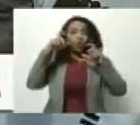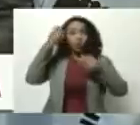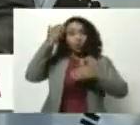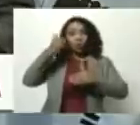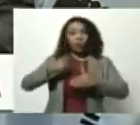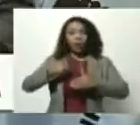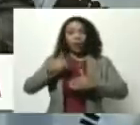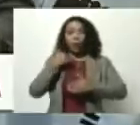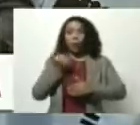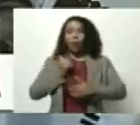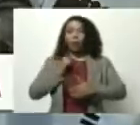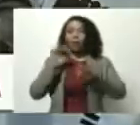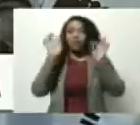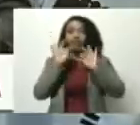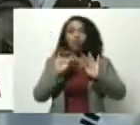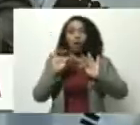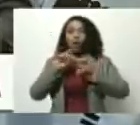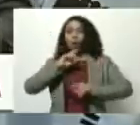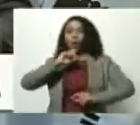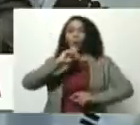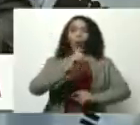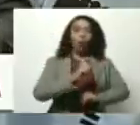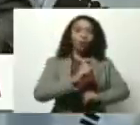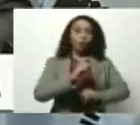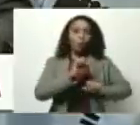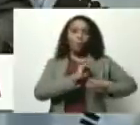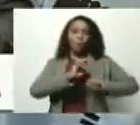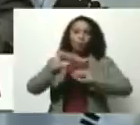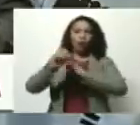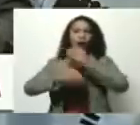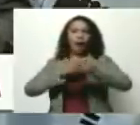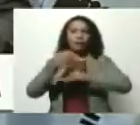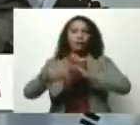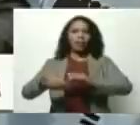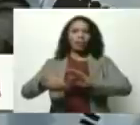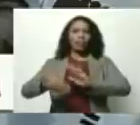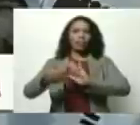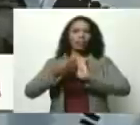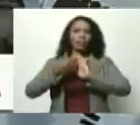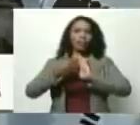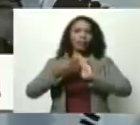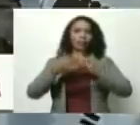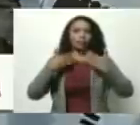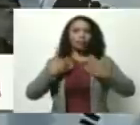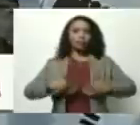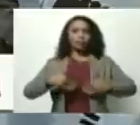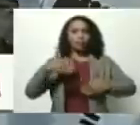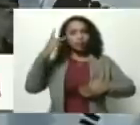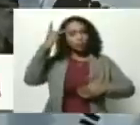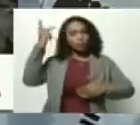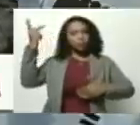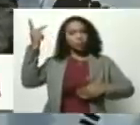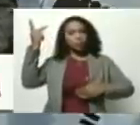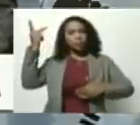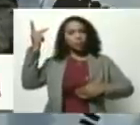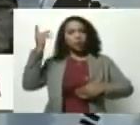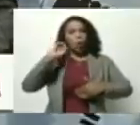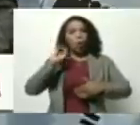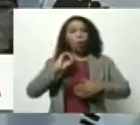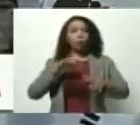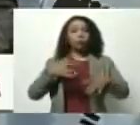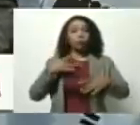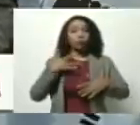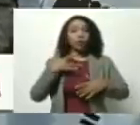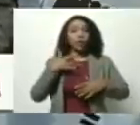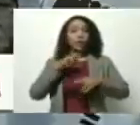cualquier índole de odio o desprecio que causen daño a la integridad y estabilidad psicológica o emocional